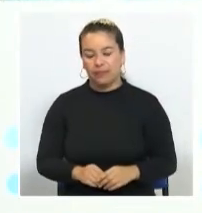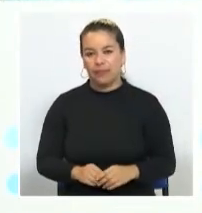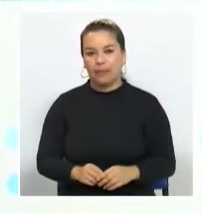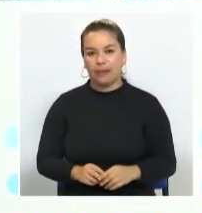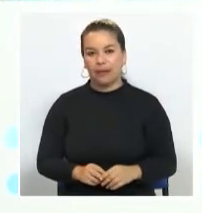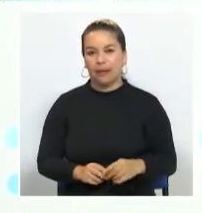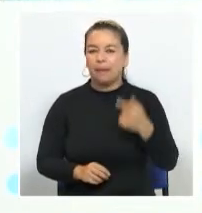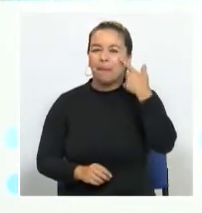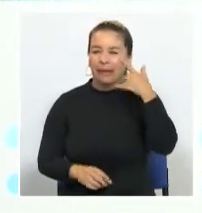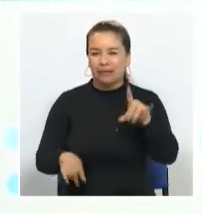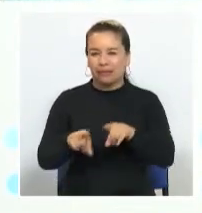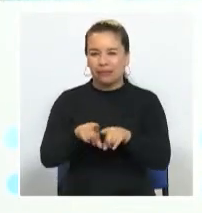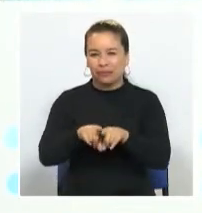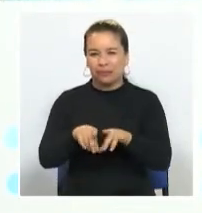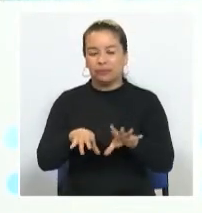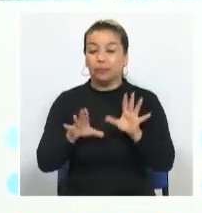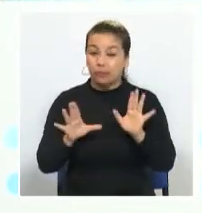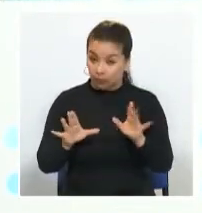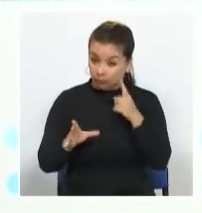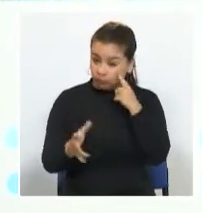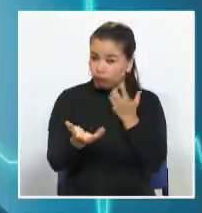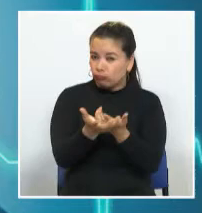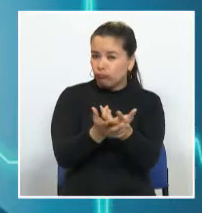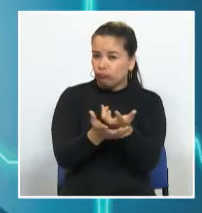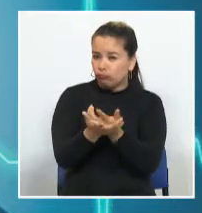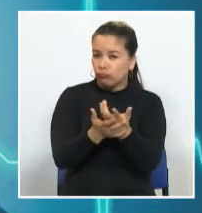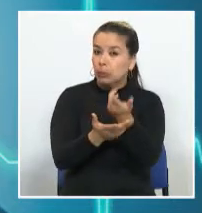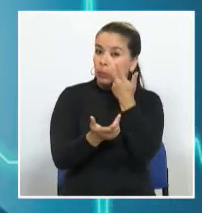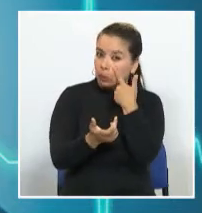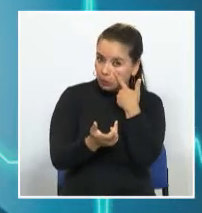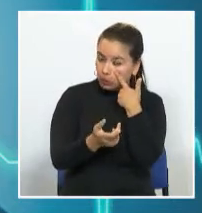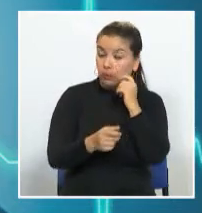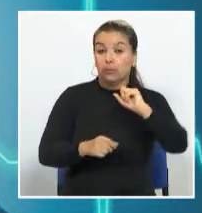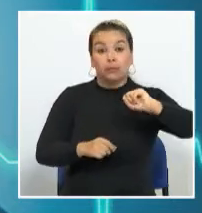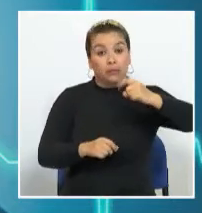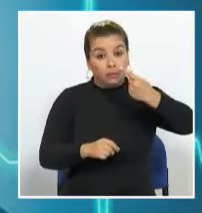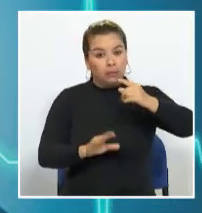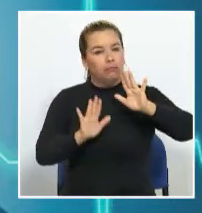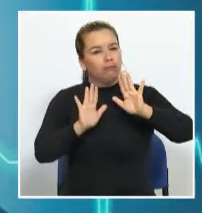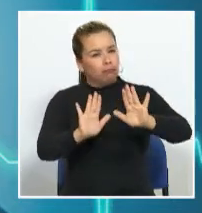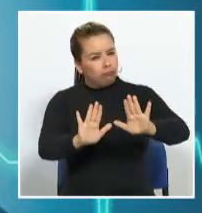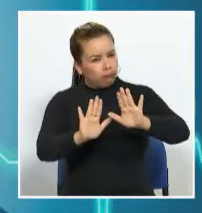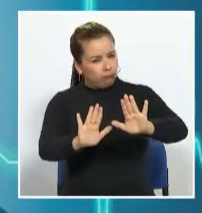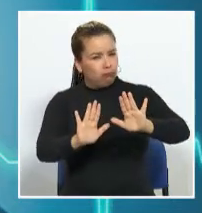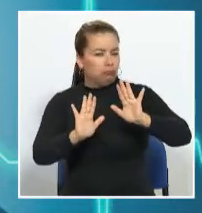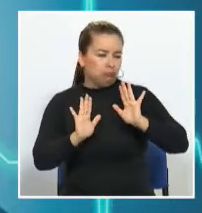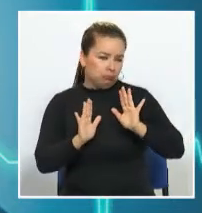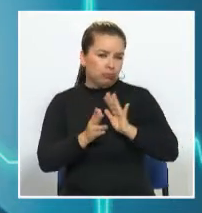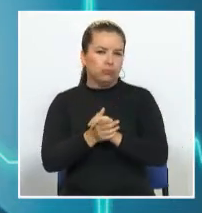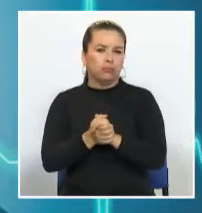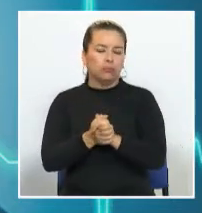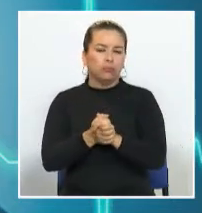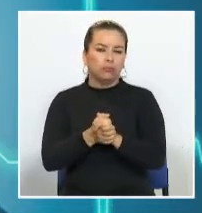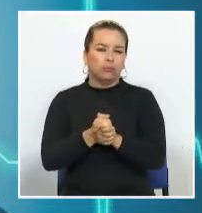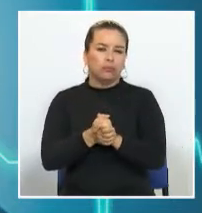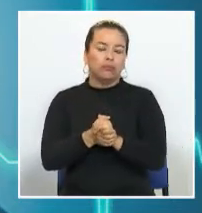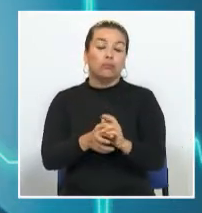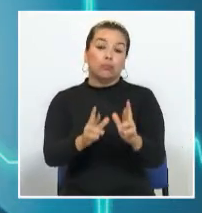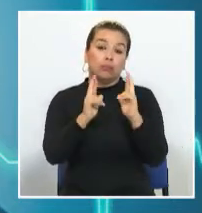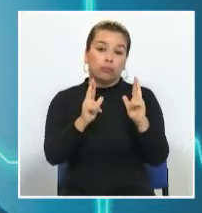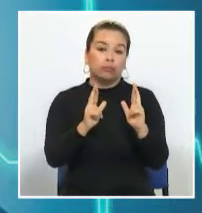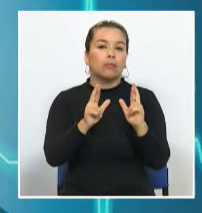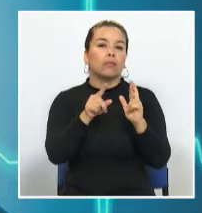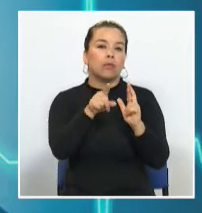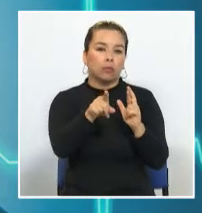específicamente, nuestra recomendación es primero que esperamos que esté en manos mínimo